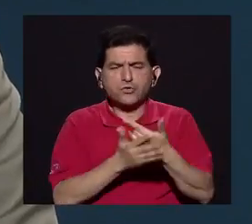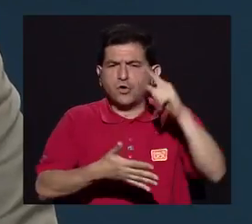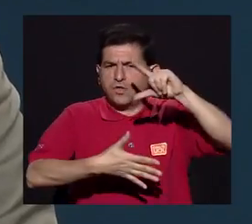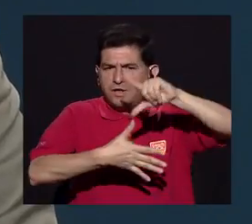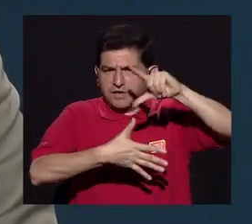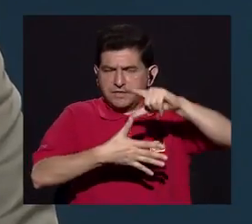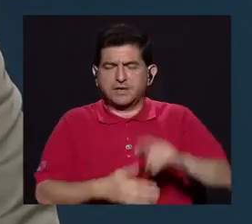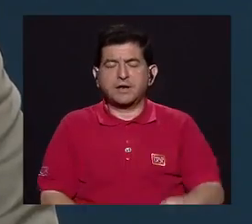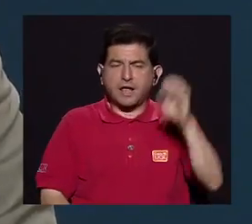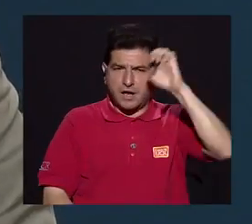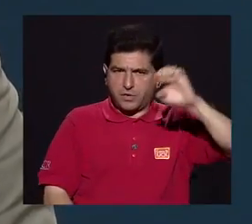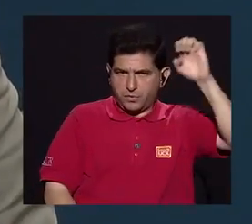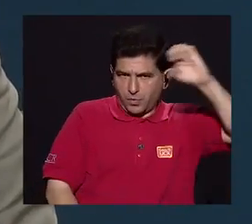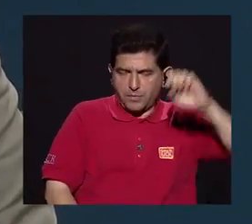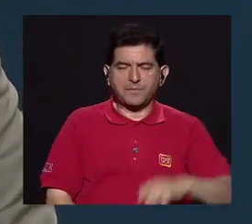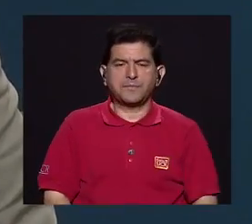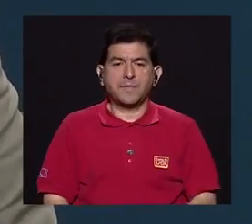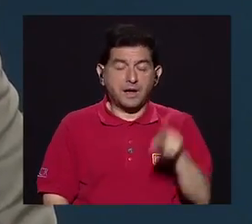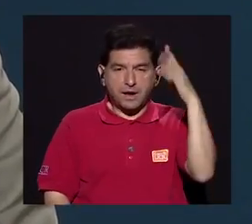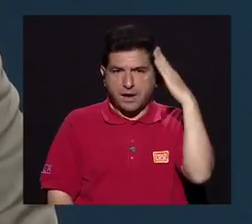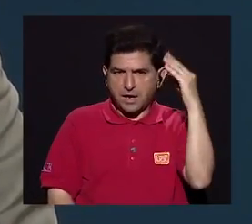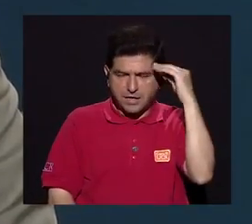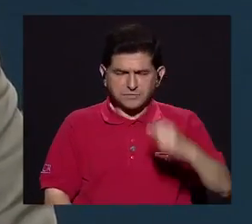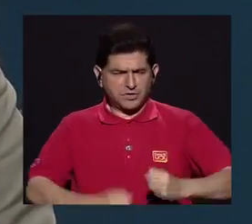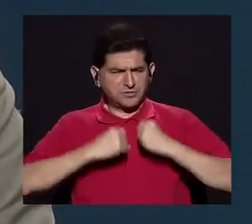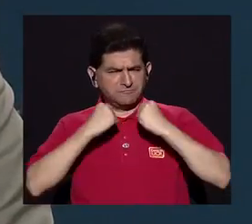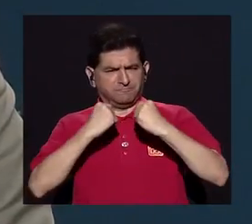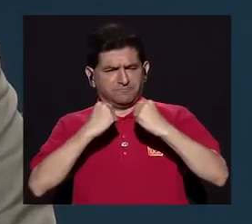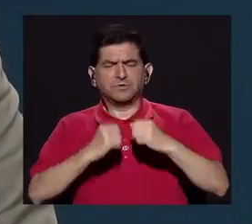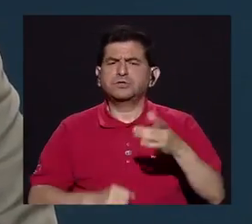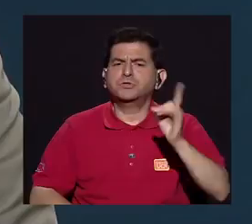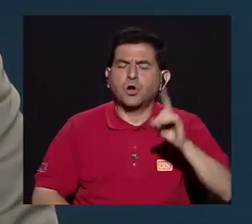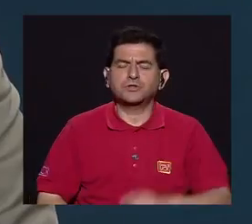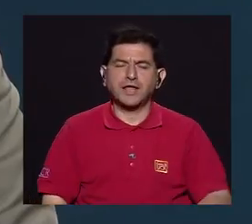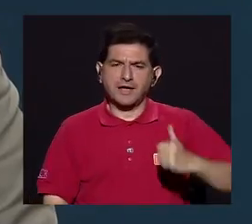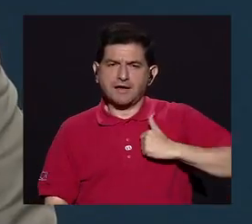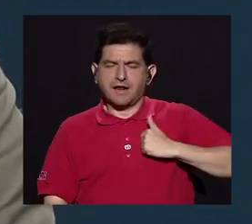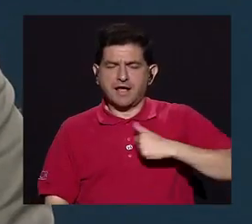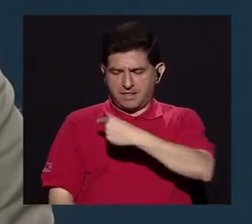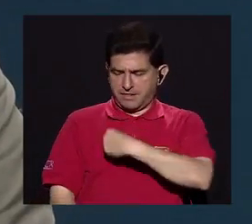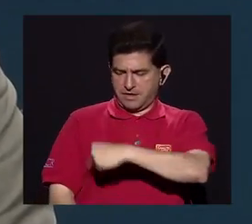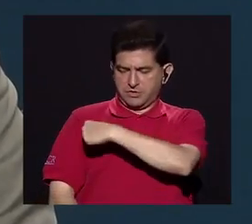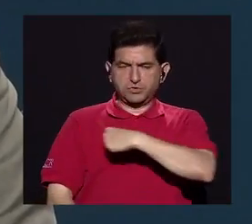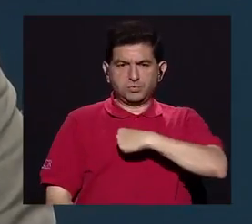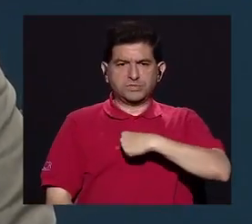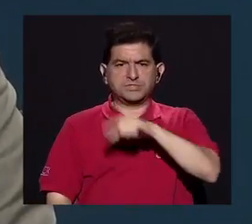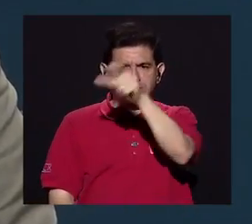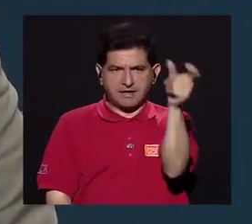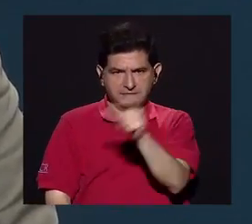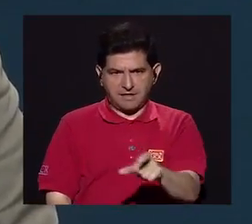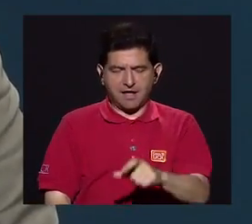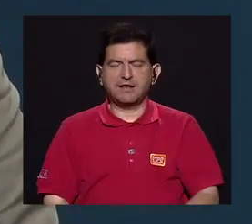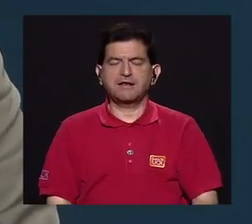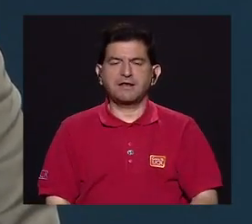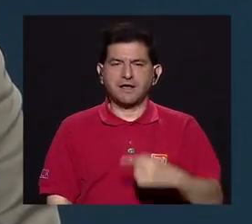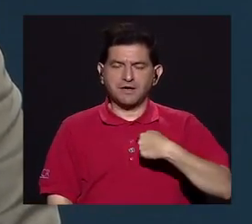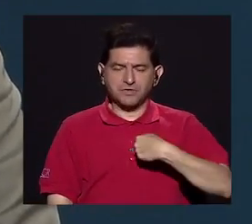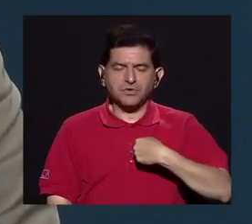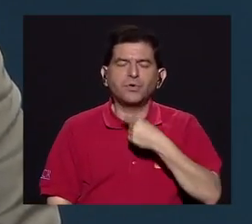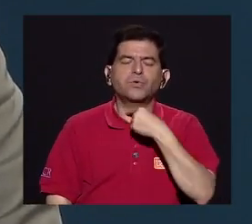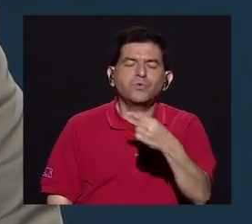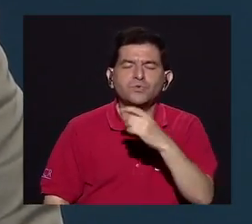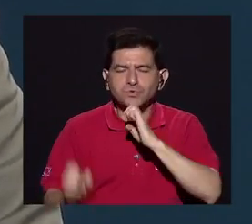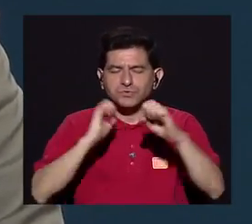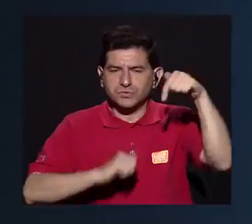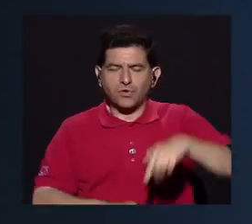toda la América Latina y en Europa. De sus experiencias más potentes podemos destacar Canadá, Suiza e Italia. Para mí es un